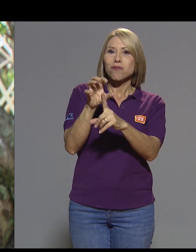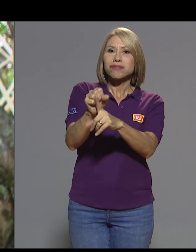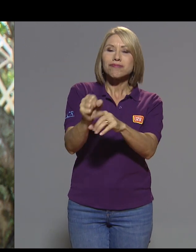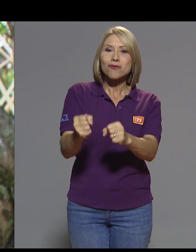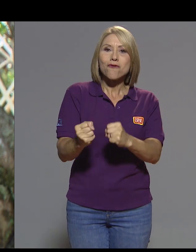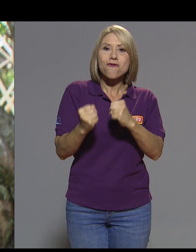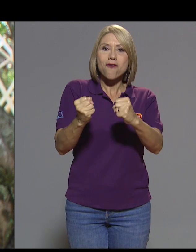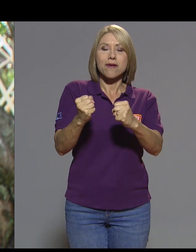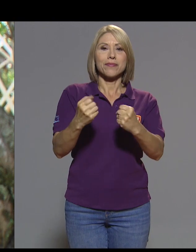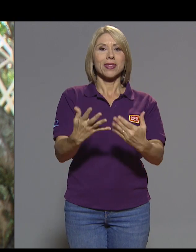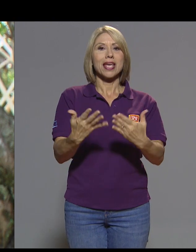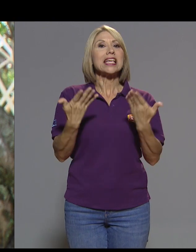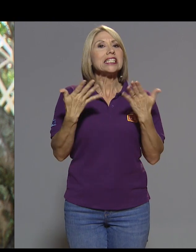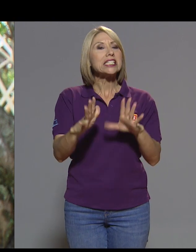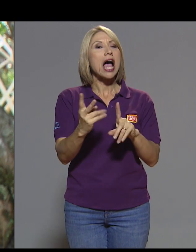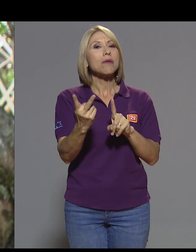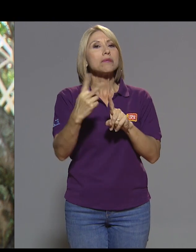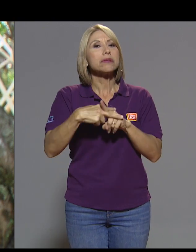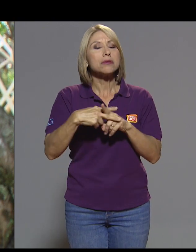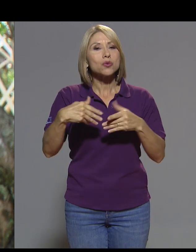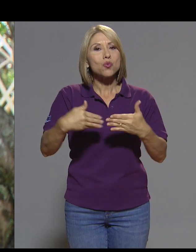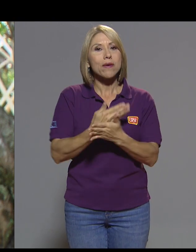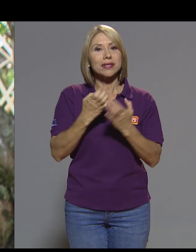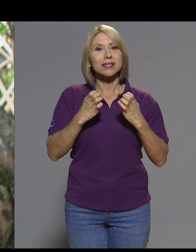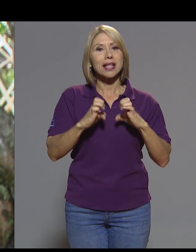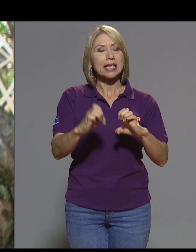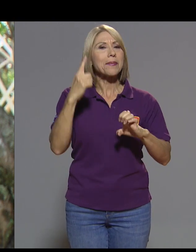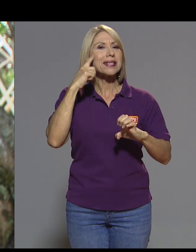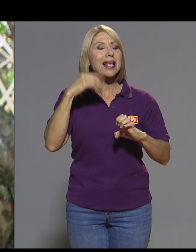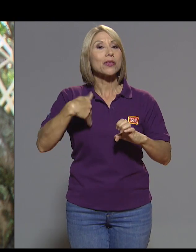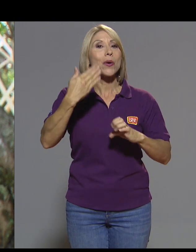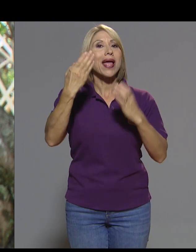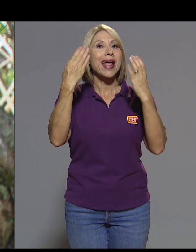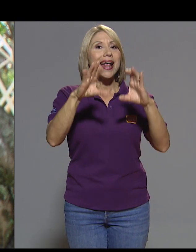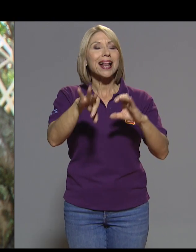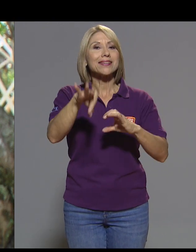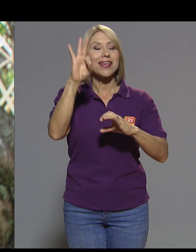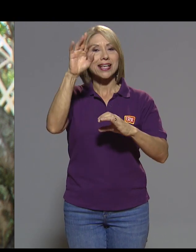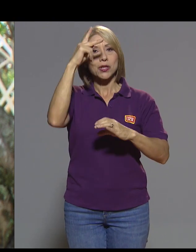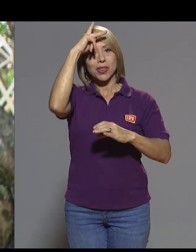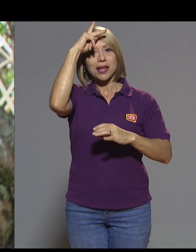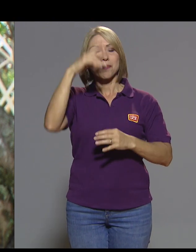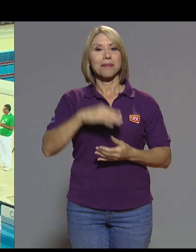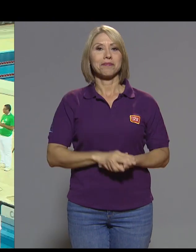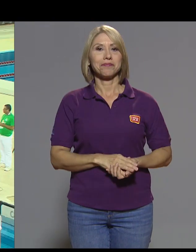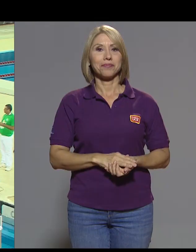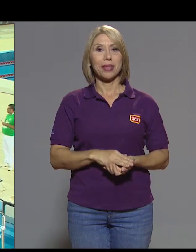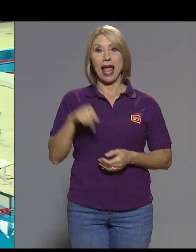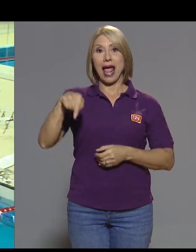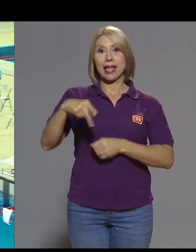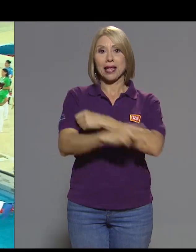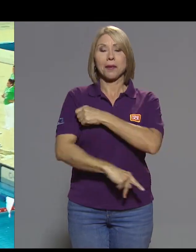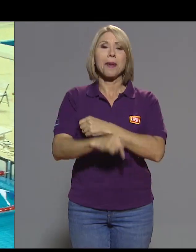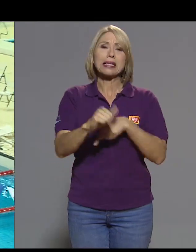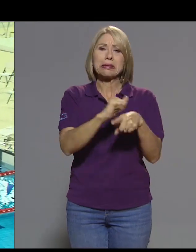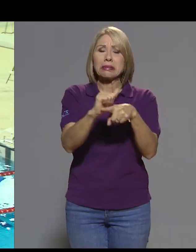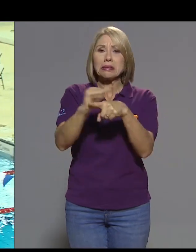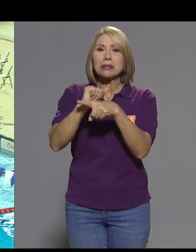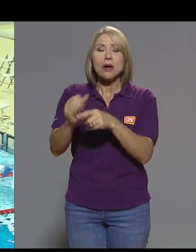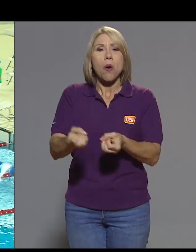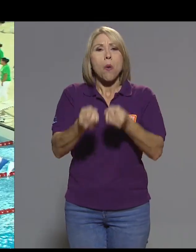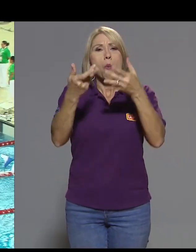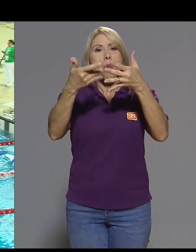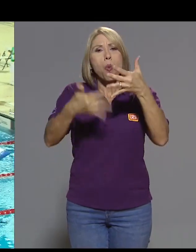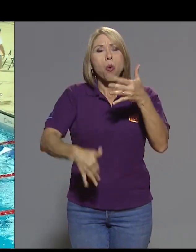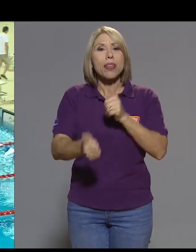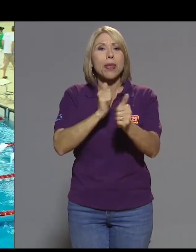y ya pusimos en práctica nuevas estrategias pensando en clasificación del imán en el país